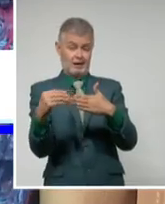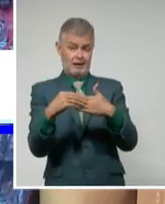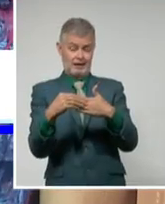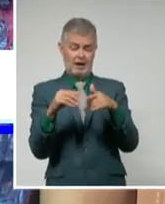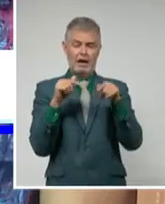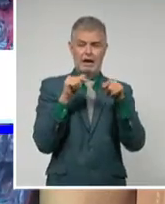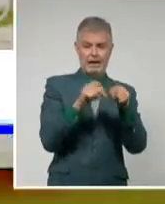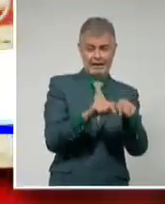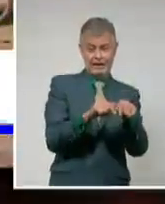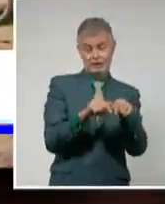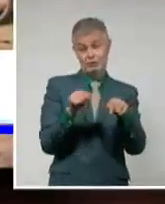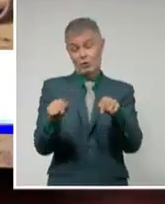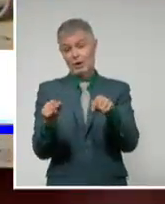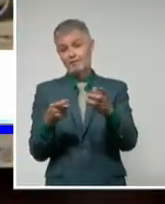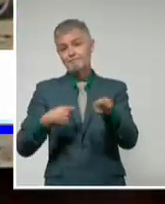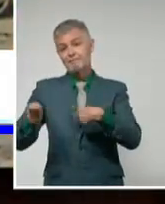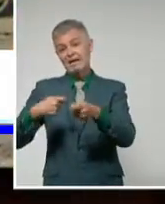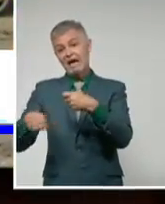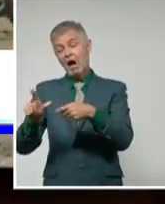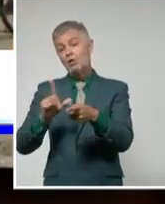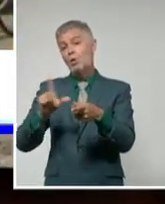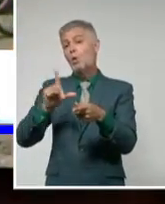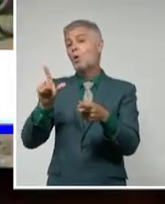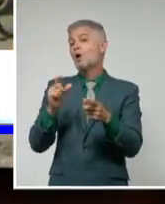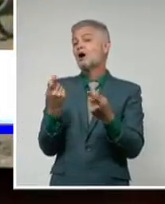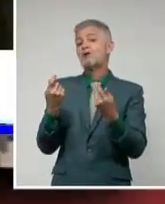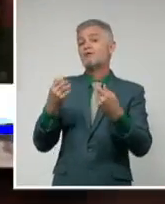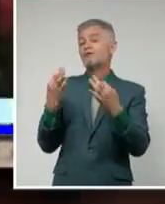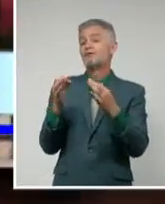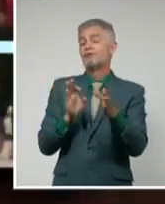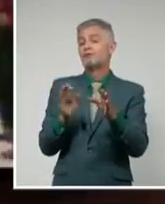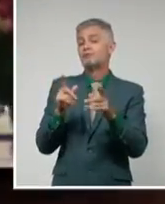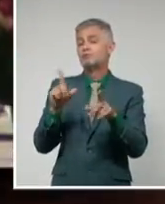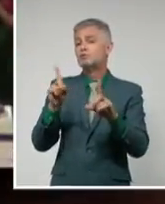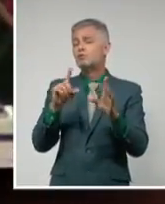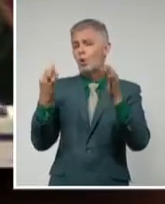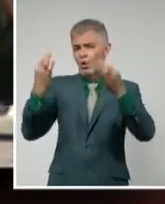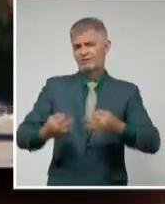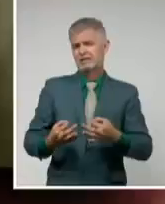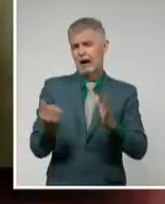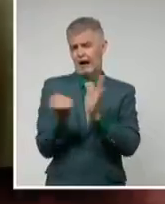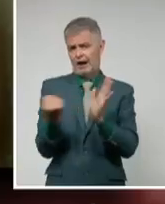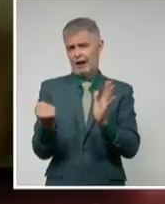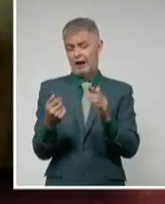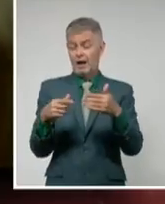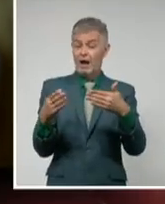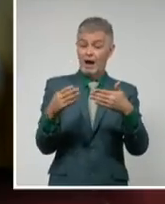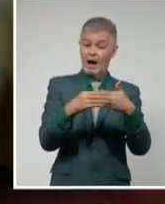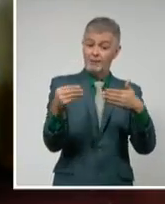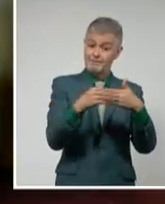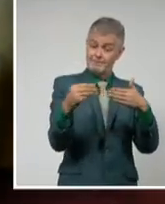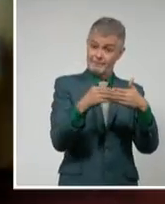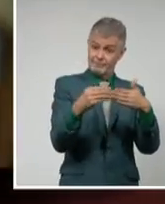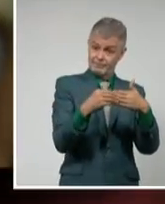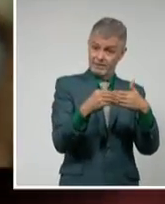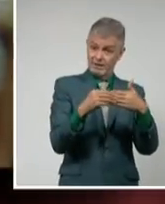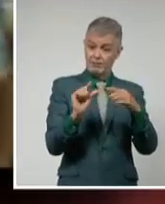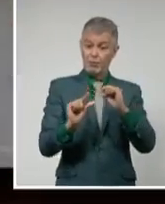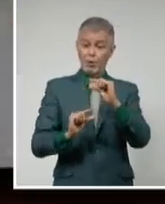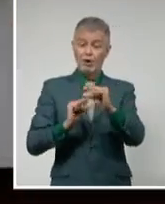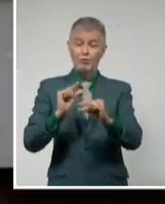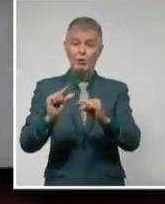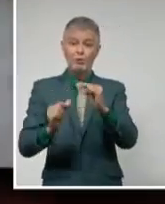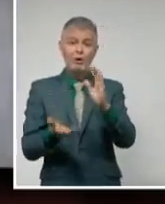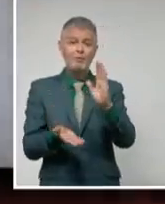en el mercado informal. En este mercado, el dólar estadounidense fue desplazando las funciones dinerarias